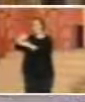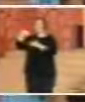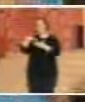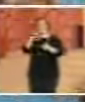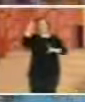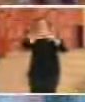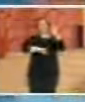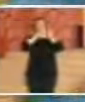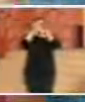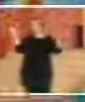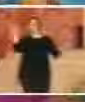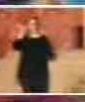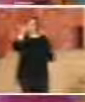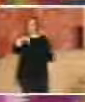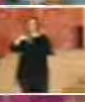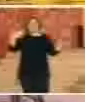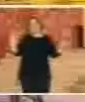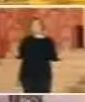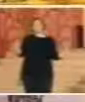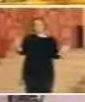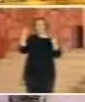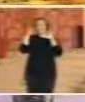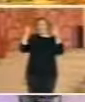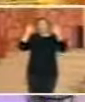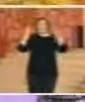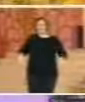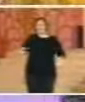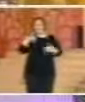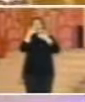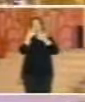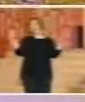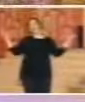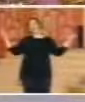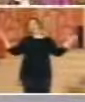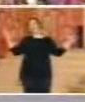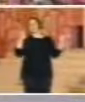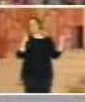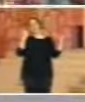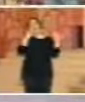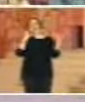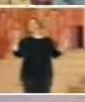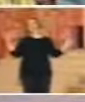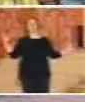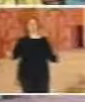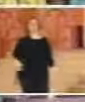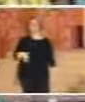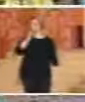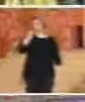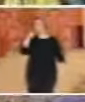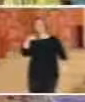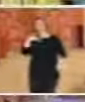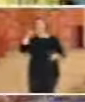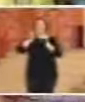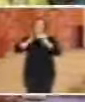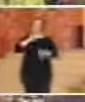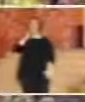estar. Con ese ejercicio el entrenador de me da ganas de gritar. ¡Ah! Mira,